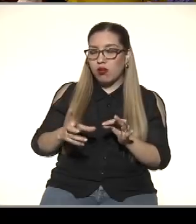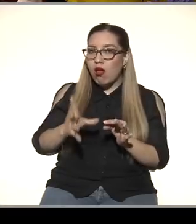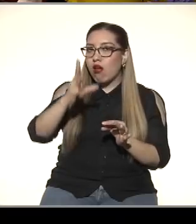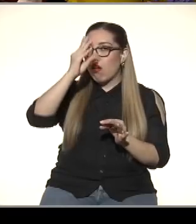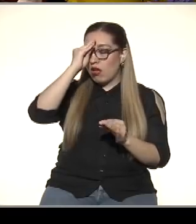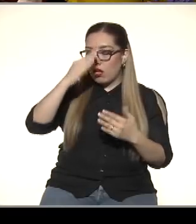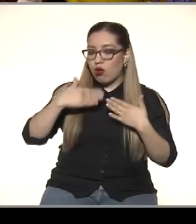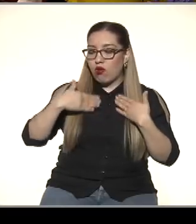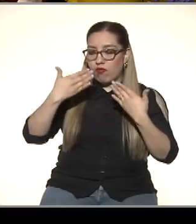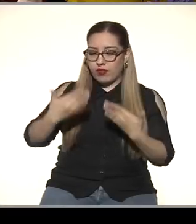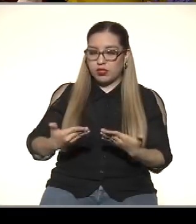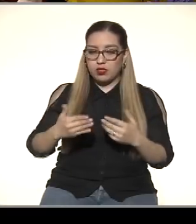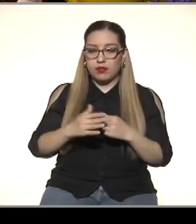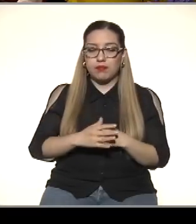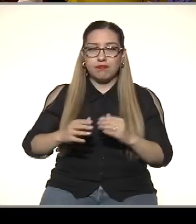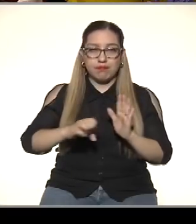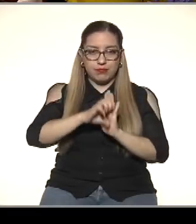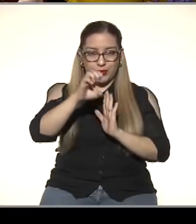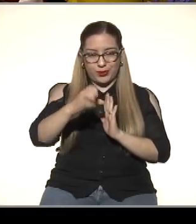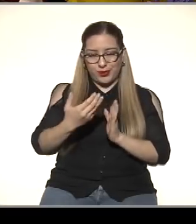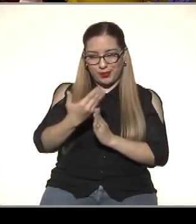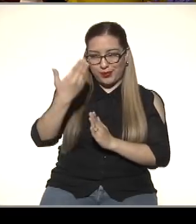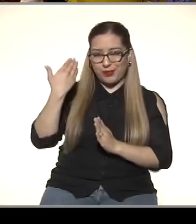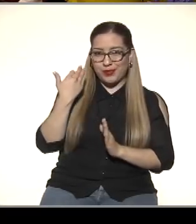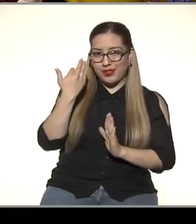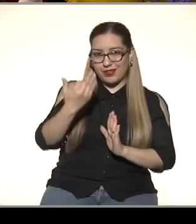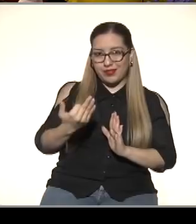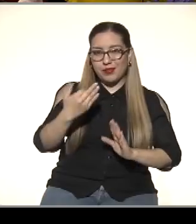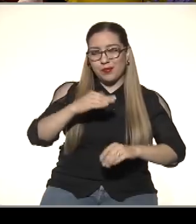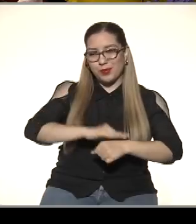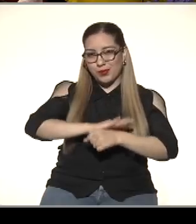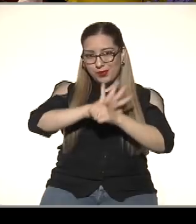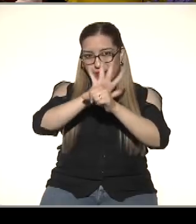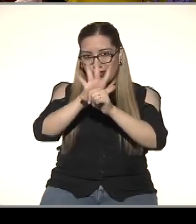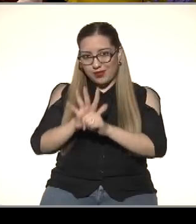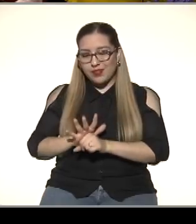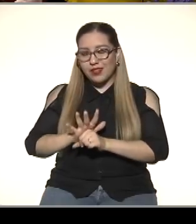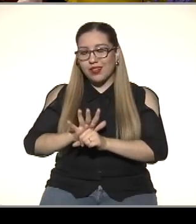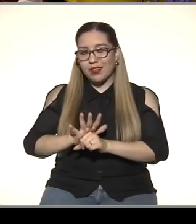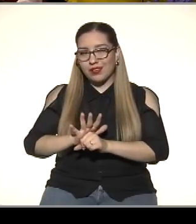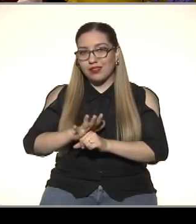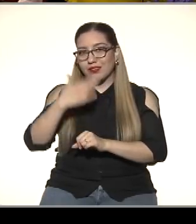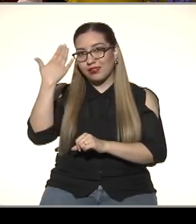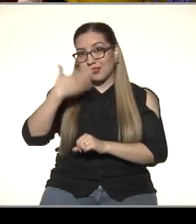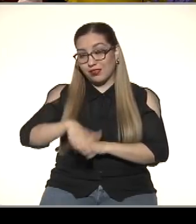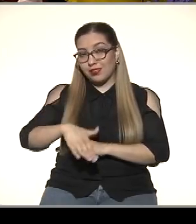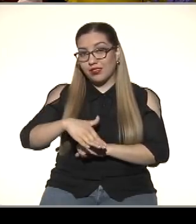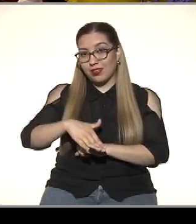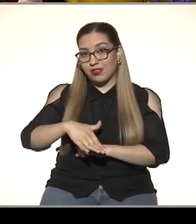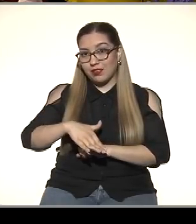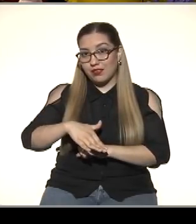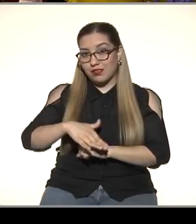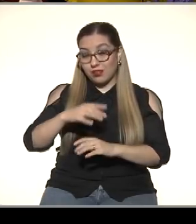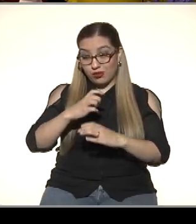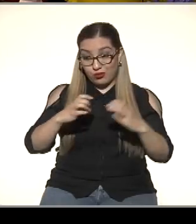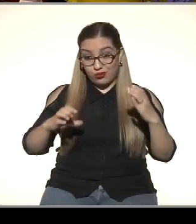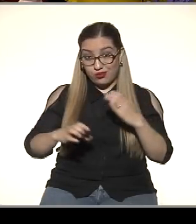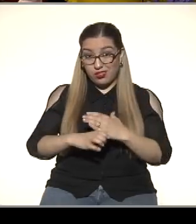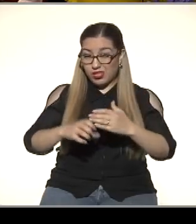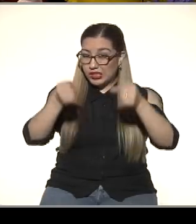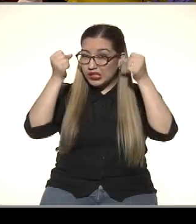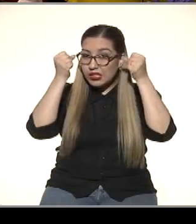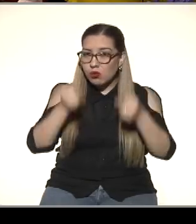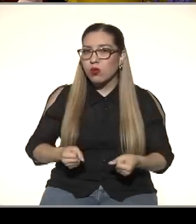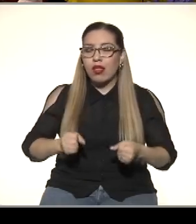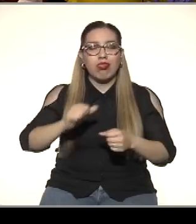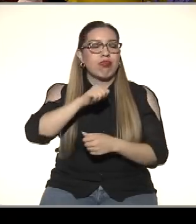construirnos. La pandemia nos recordó, digo, de repente para algunos nos enseñó que nada está escrito, que todo es